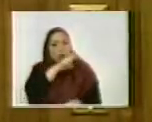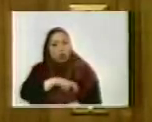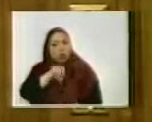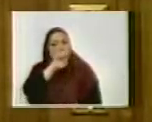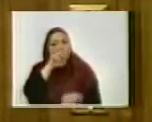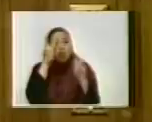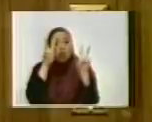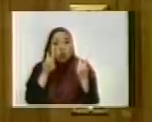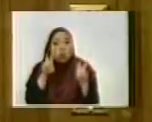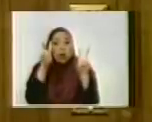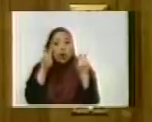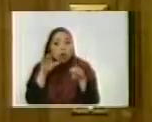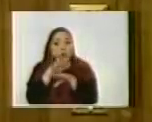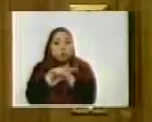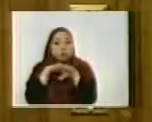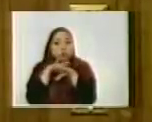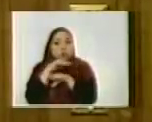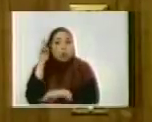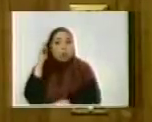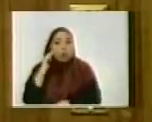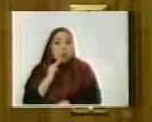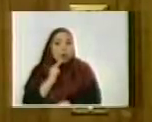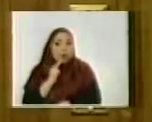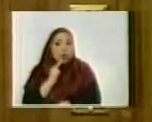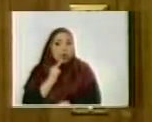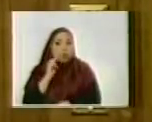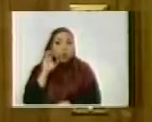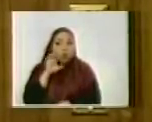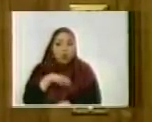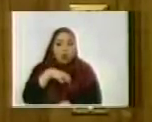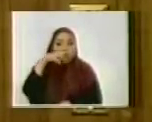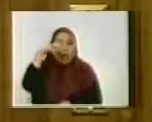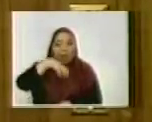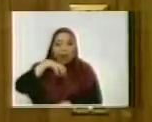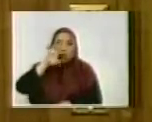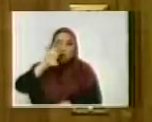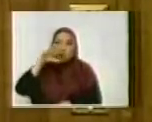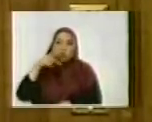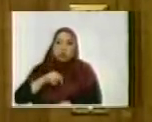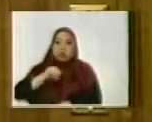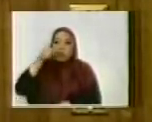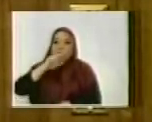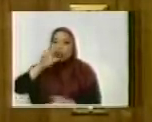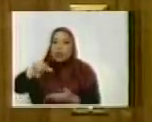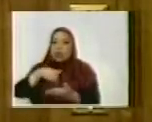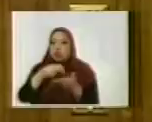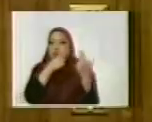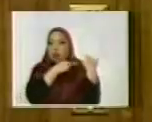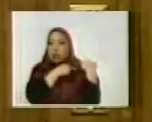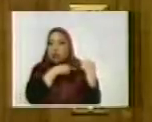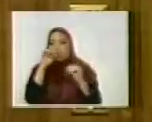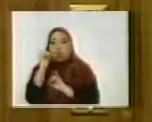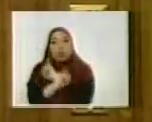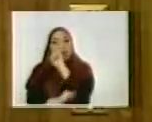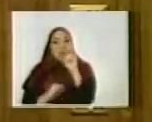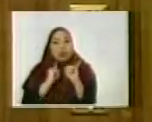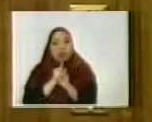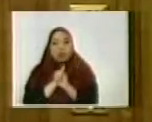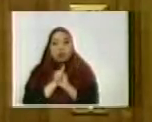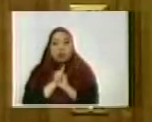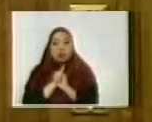Estado bolivariano, con altas responsabilidades de carácter nacional e